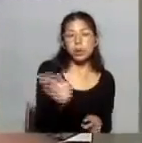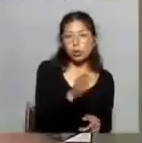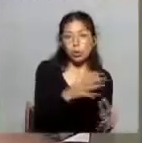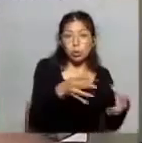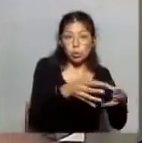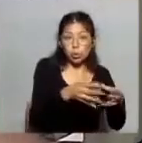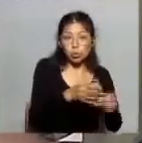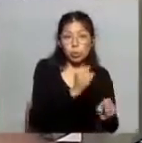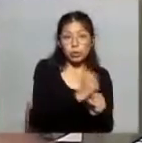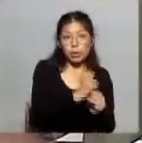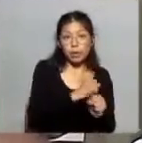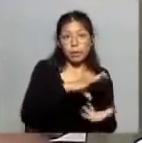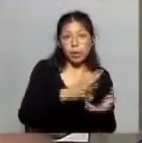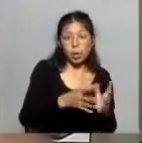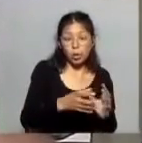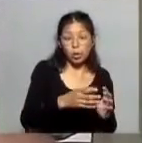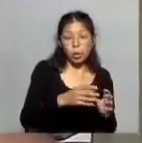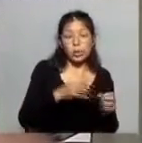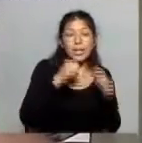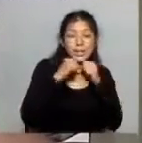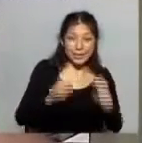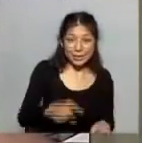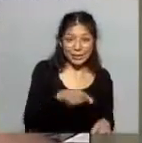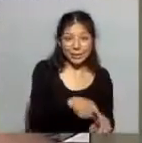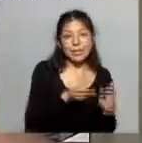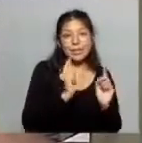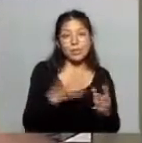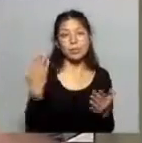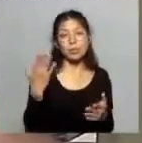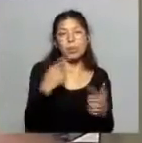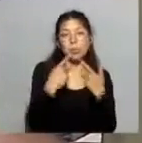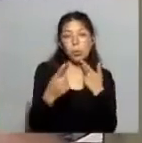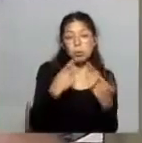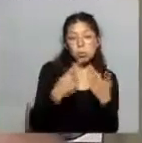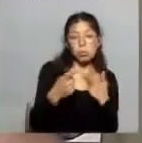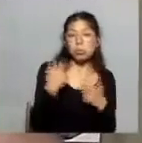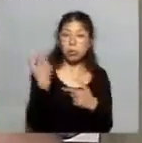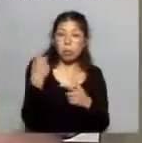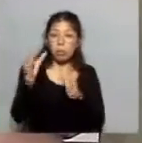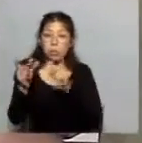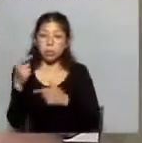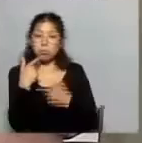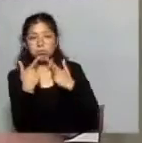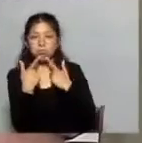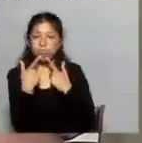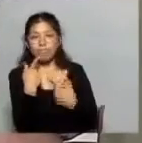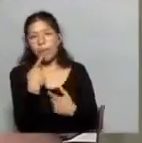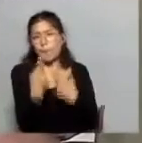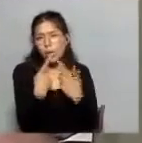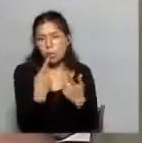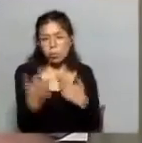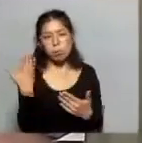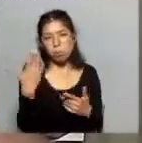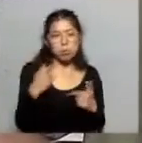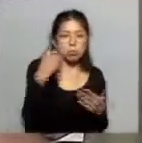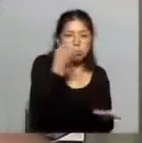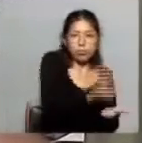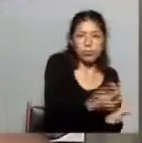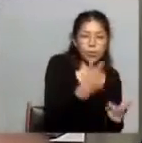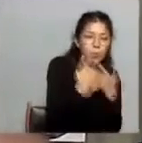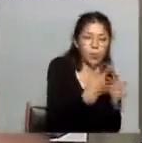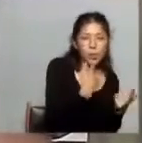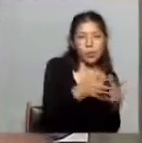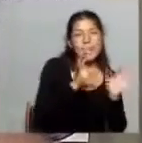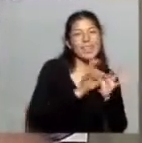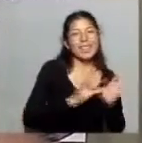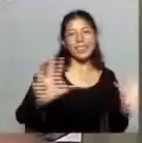la subsecretaría y bueno van a estar distintas áreas involucradas también formación profesional van a poder realizar